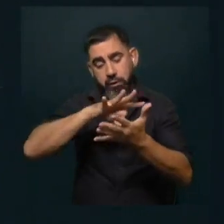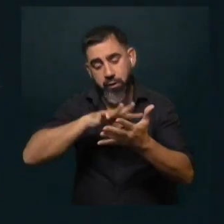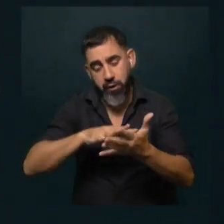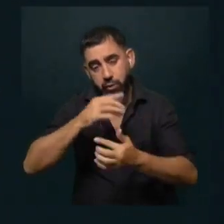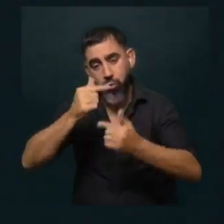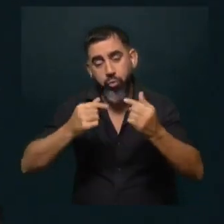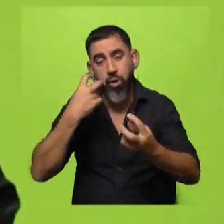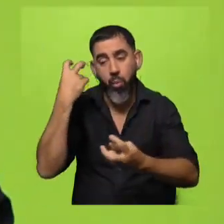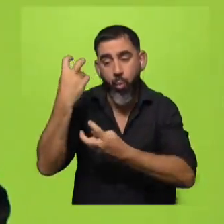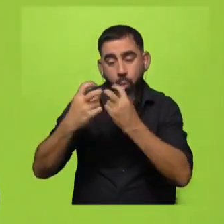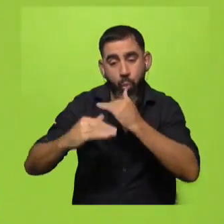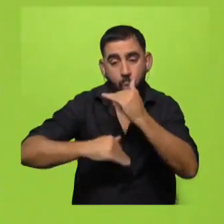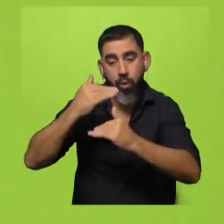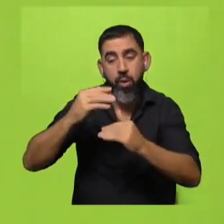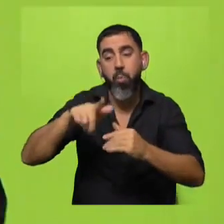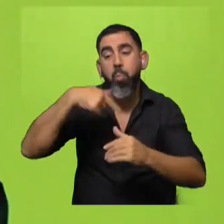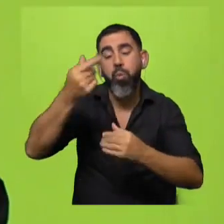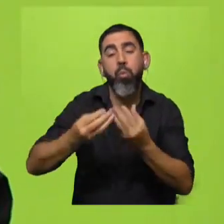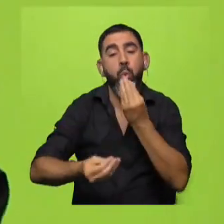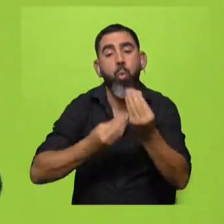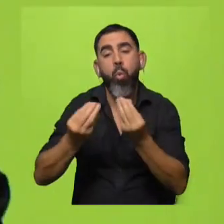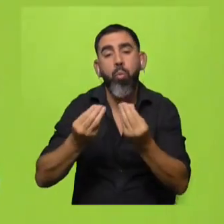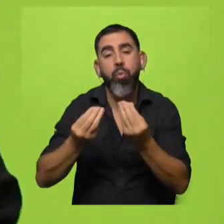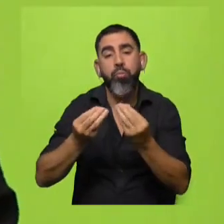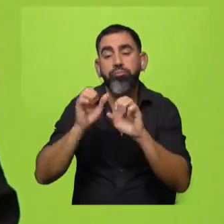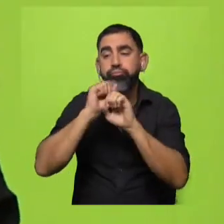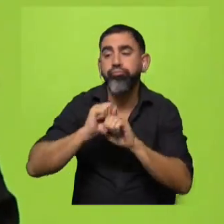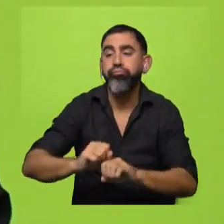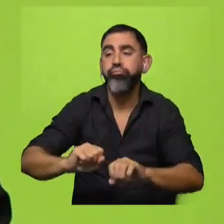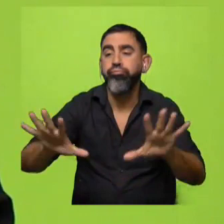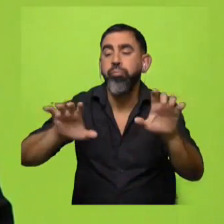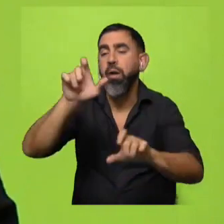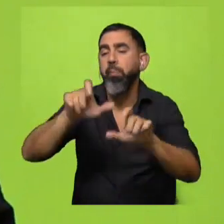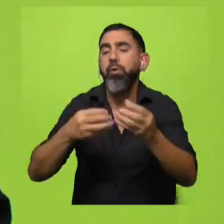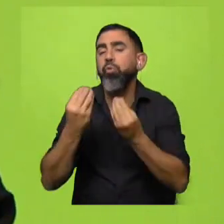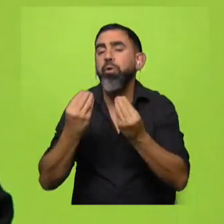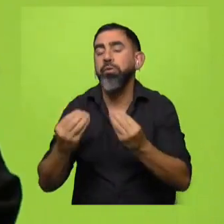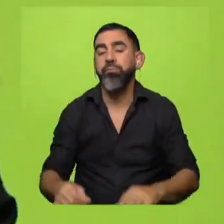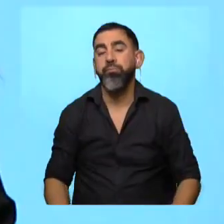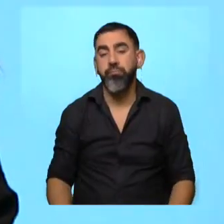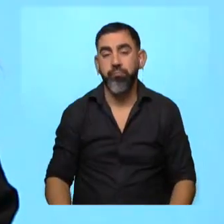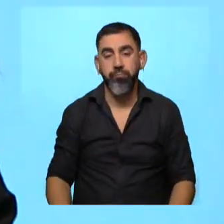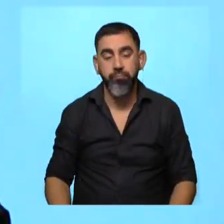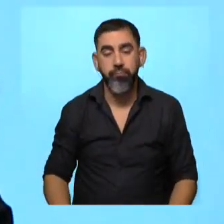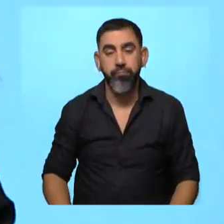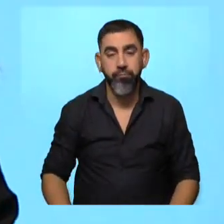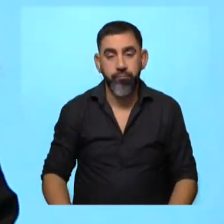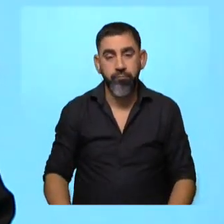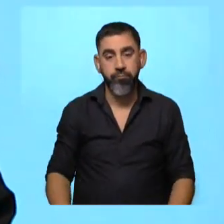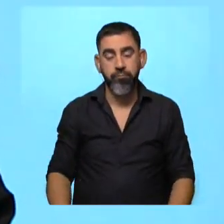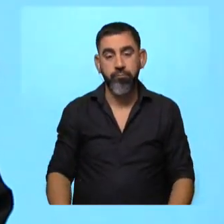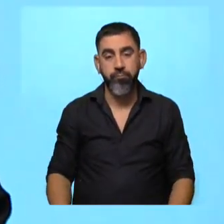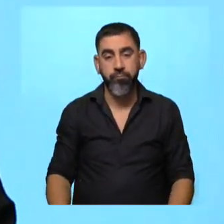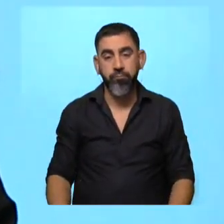herramientas de búsqueda que estábamos desarrollando, el siguiente paso fue, bueno, esto de alguna manera hay que ponerlo a disposición. Entonces se comenzó a transitar un